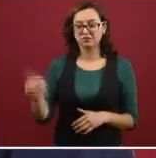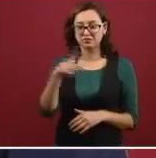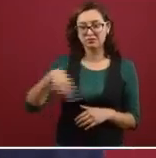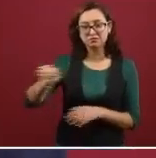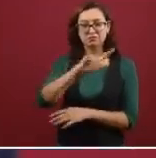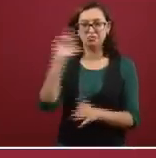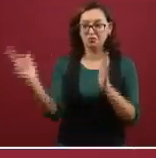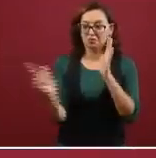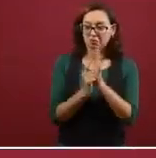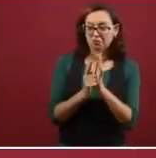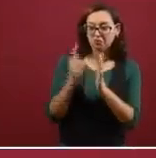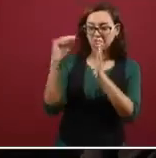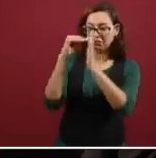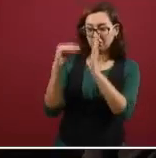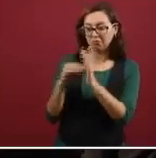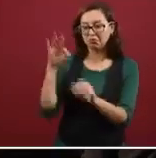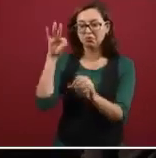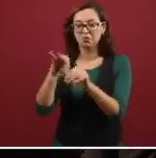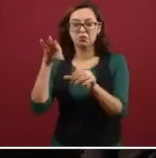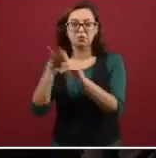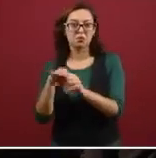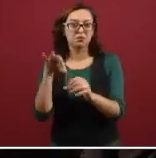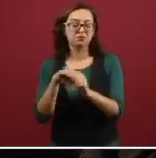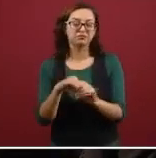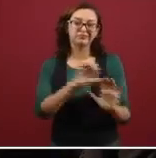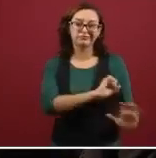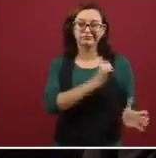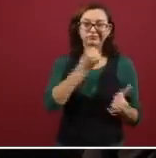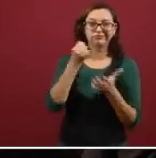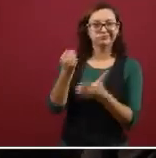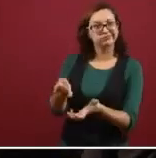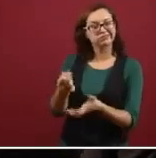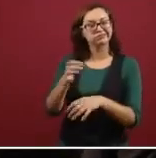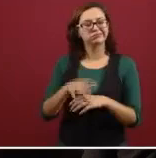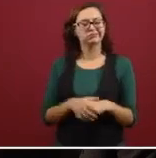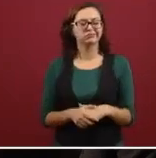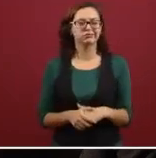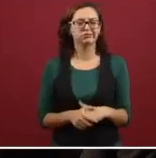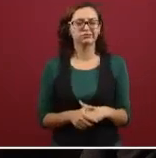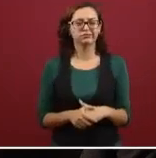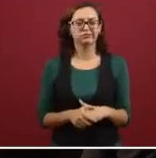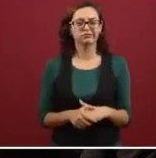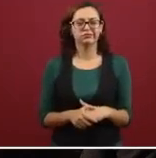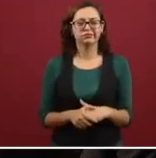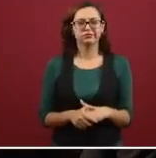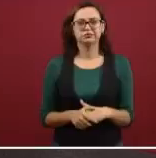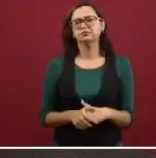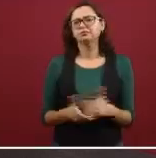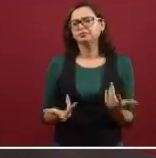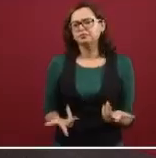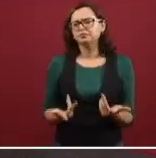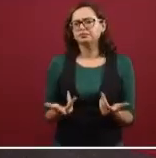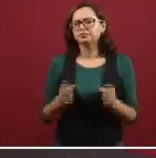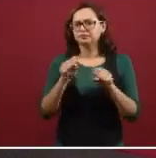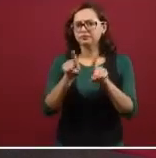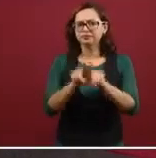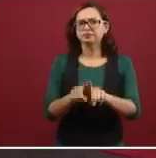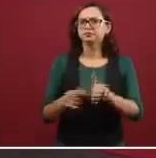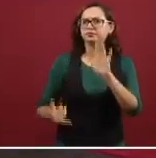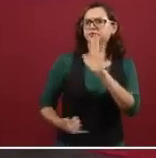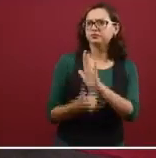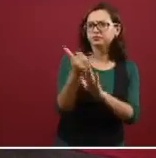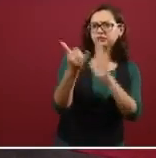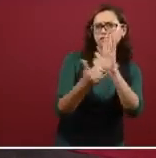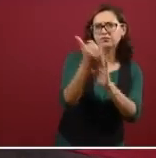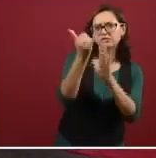y ese oficio de autorización para la realización de una obra, el